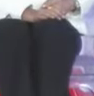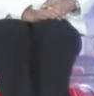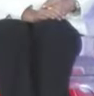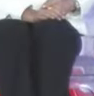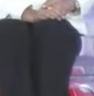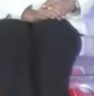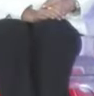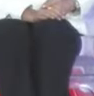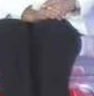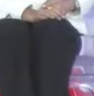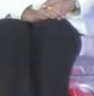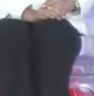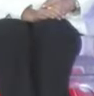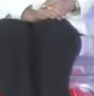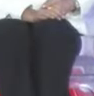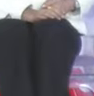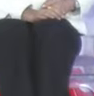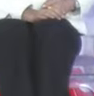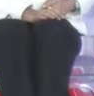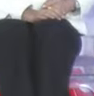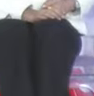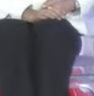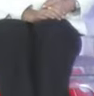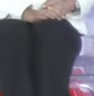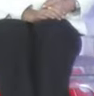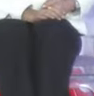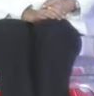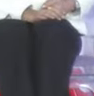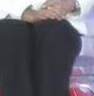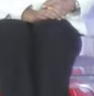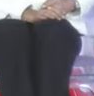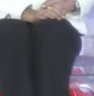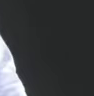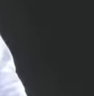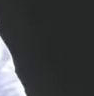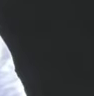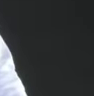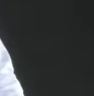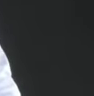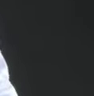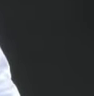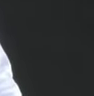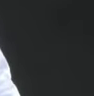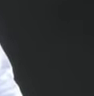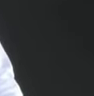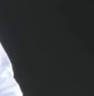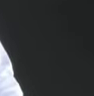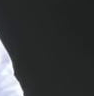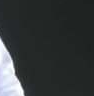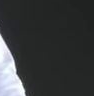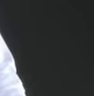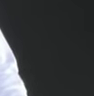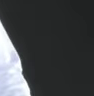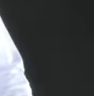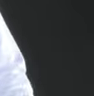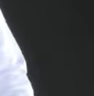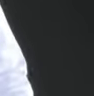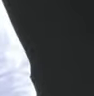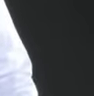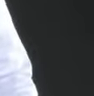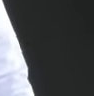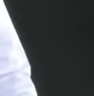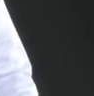señora vicepresidenta, ratificamos al país y al mundo que ese sueño, esa promesa y ese